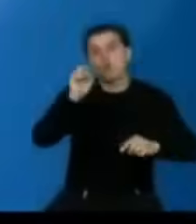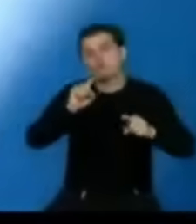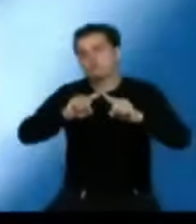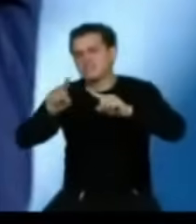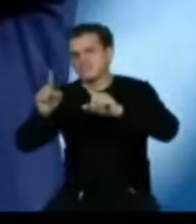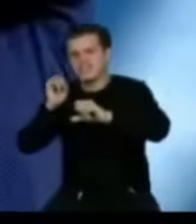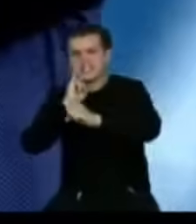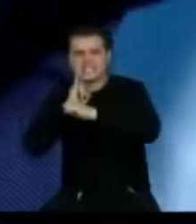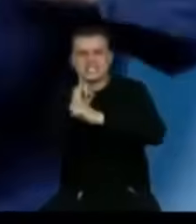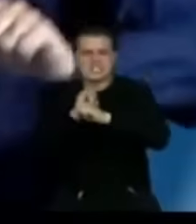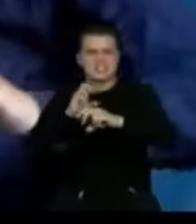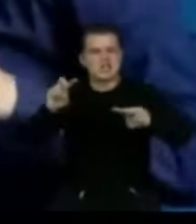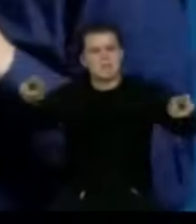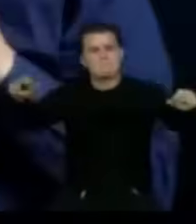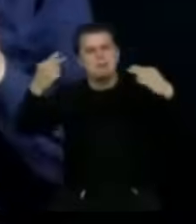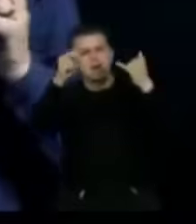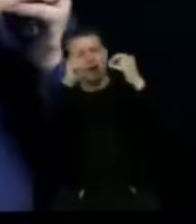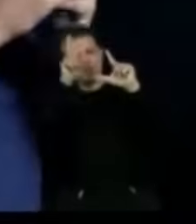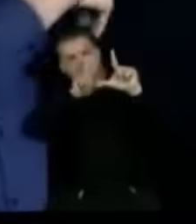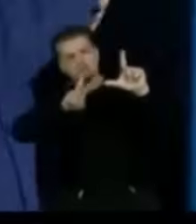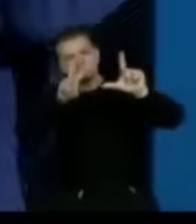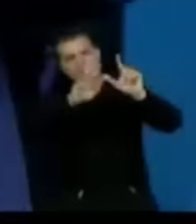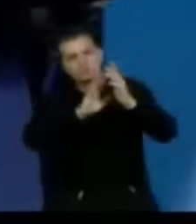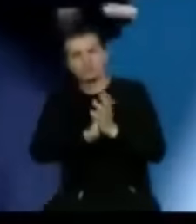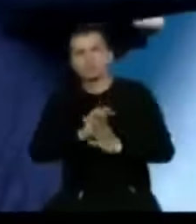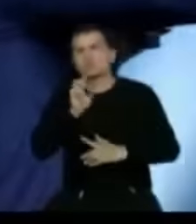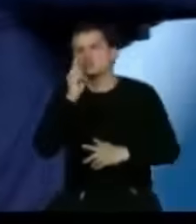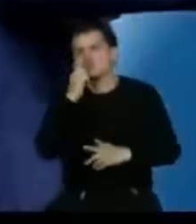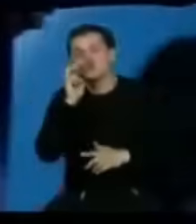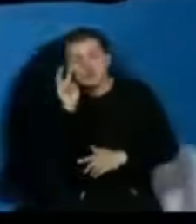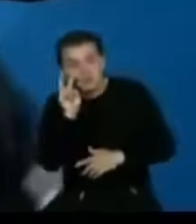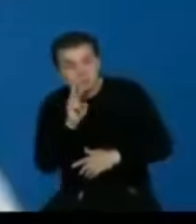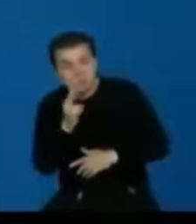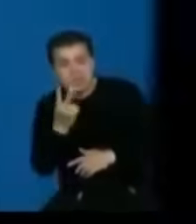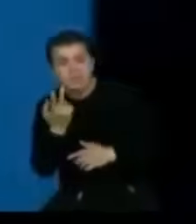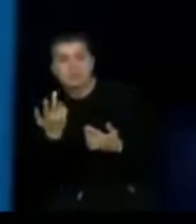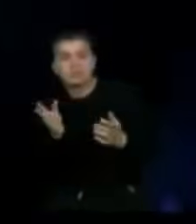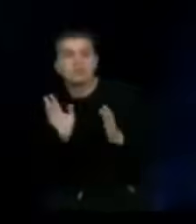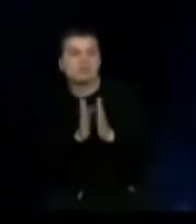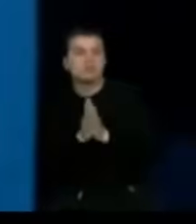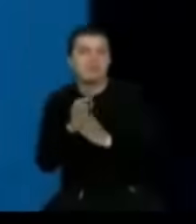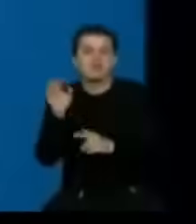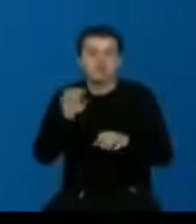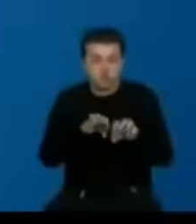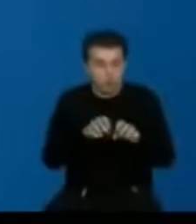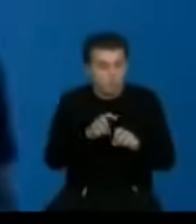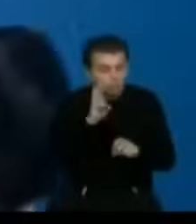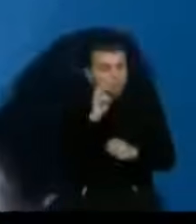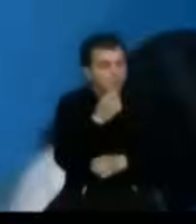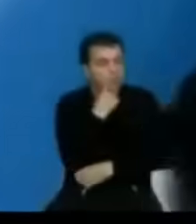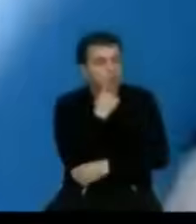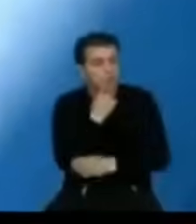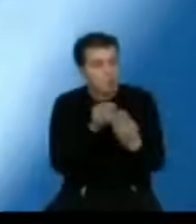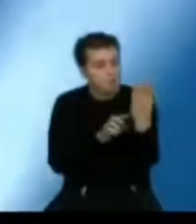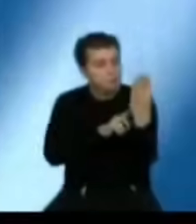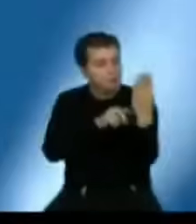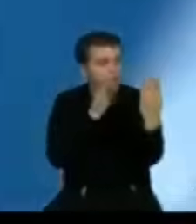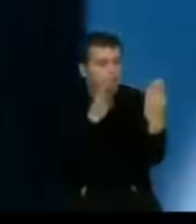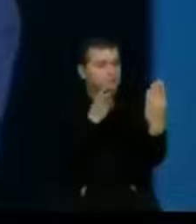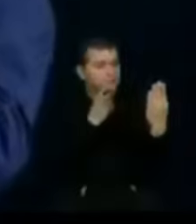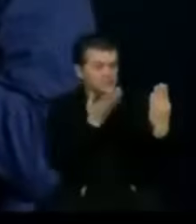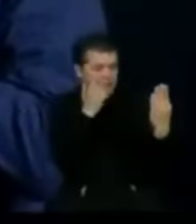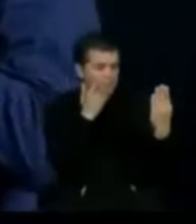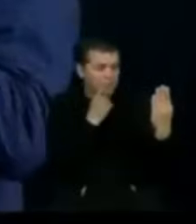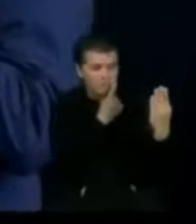iglesias, sucursales que nos están mirando a través del internet, o tú estás mirando a través de tu computadora o de tu teléfono, donde quiera que te